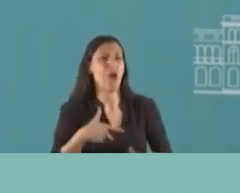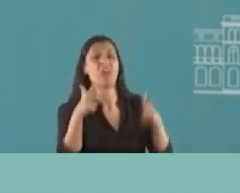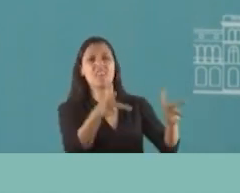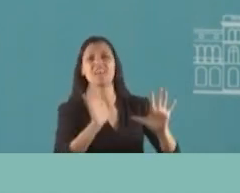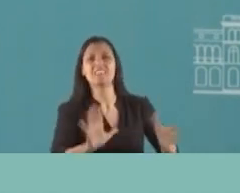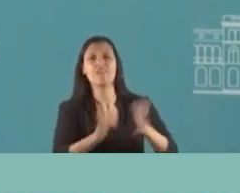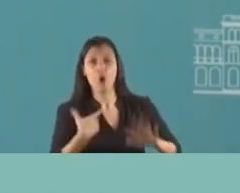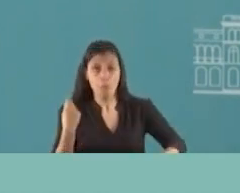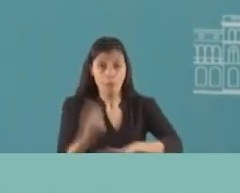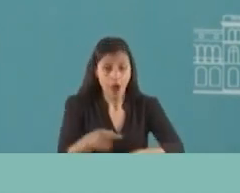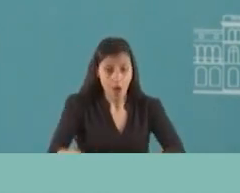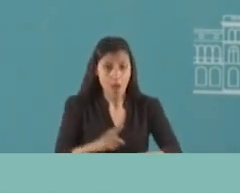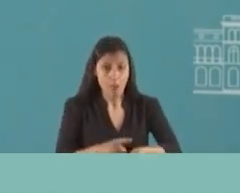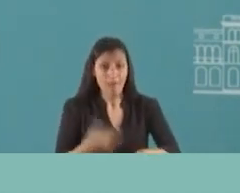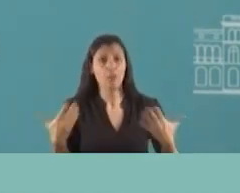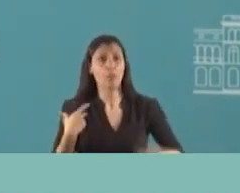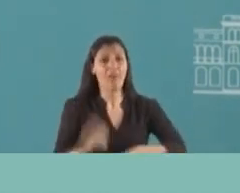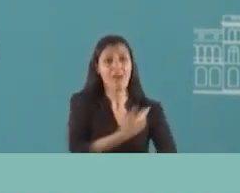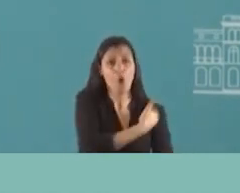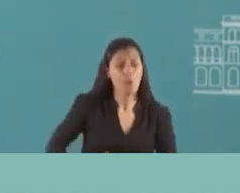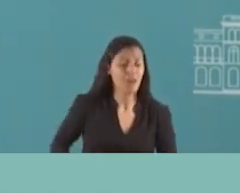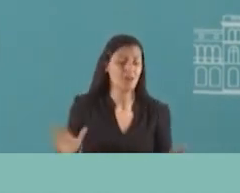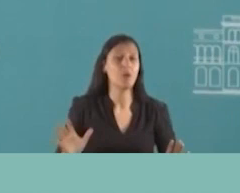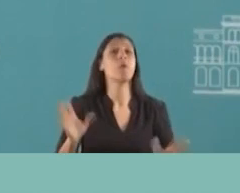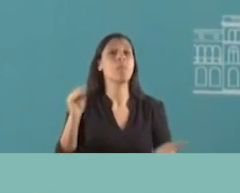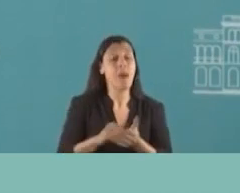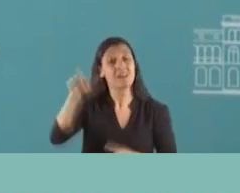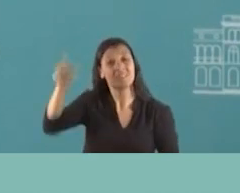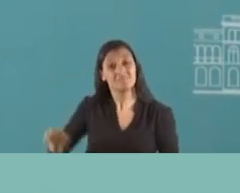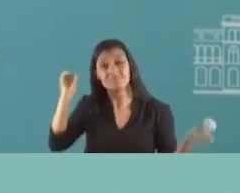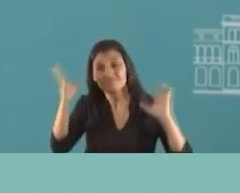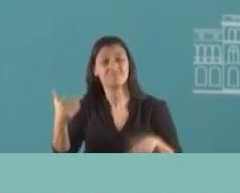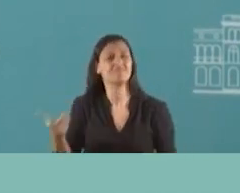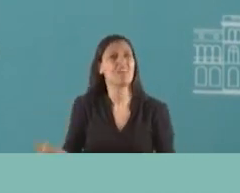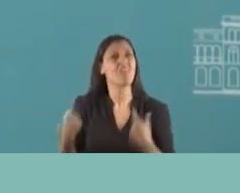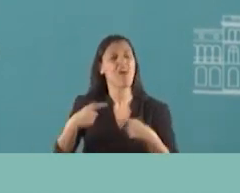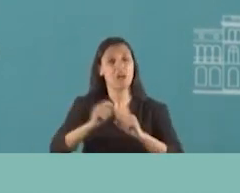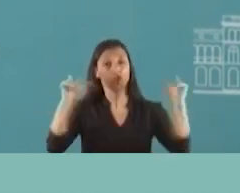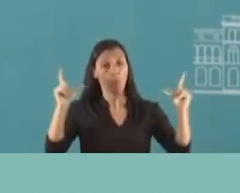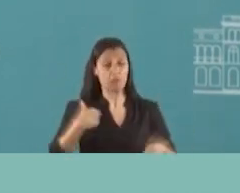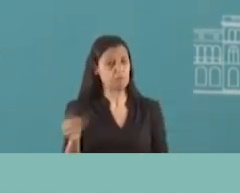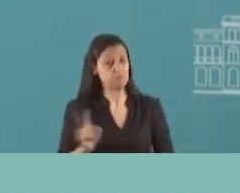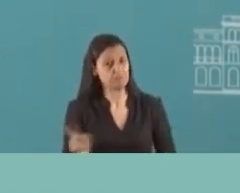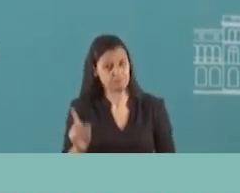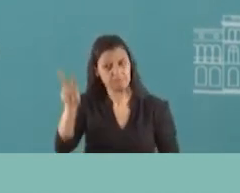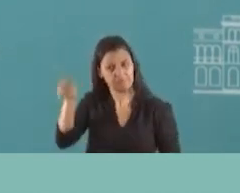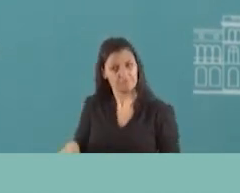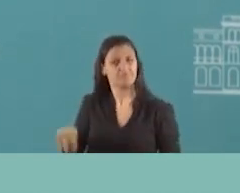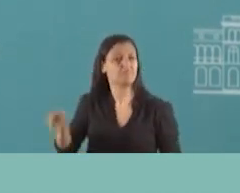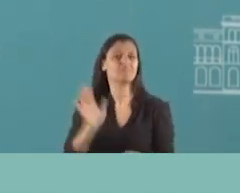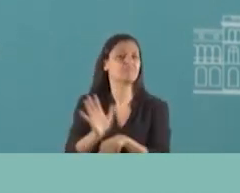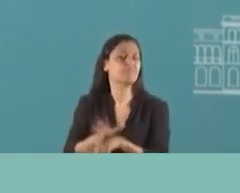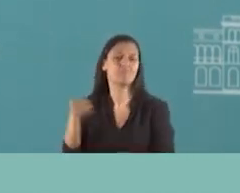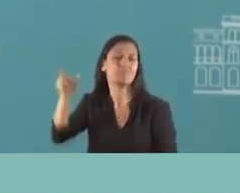termina de sorprender nada demasiado de alguien que está teniendo actitudes claramente antidemocráticas